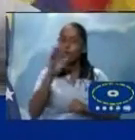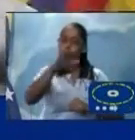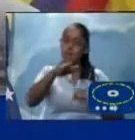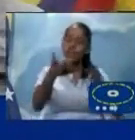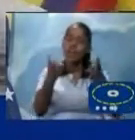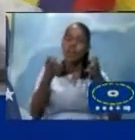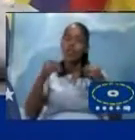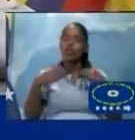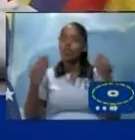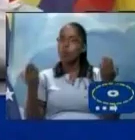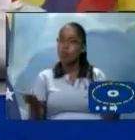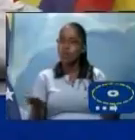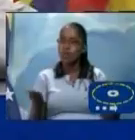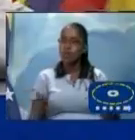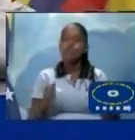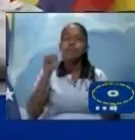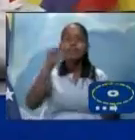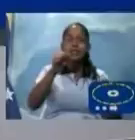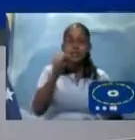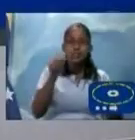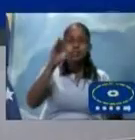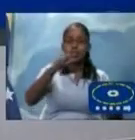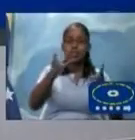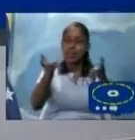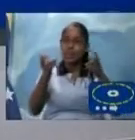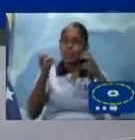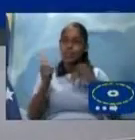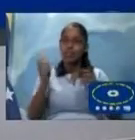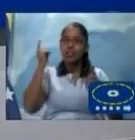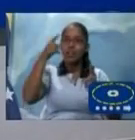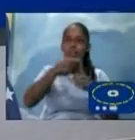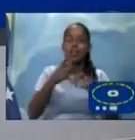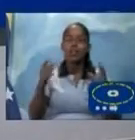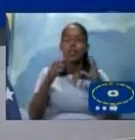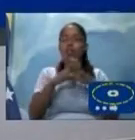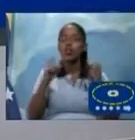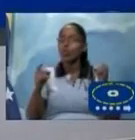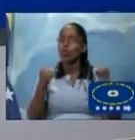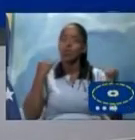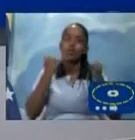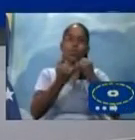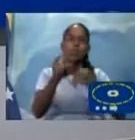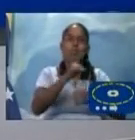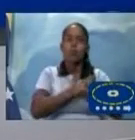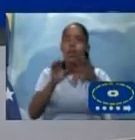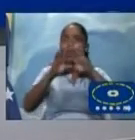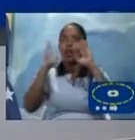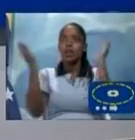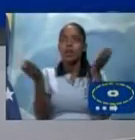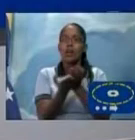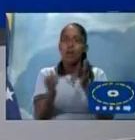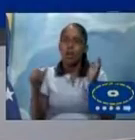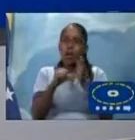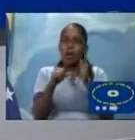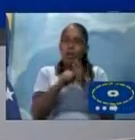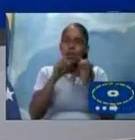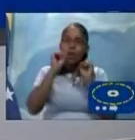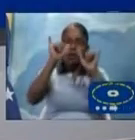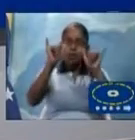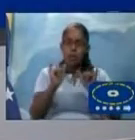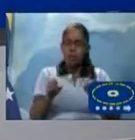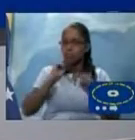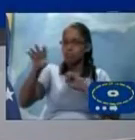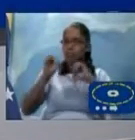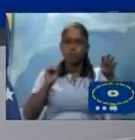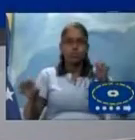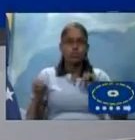está recogiendo? Sí, papá, los está recogiendo desde todos los confines de la tierra, donde Él mismo los dispersó, donde